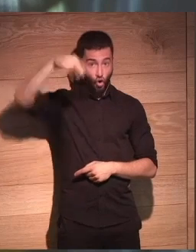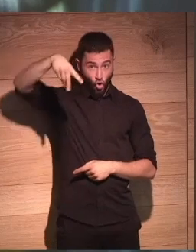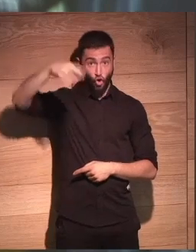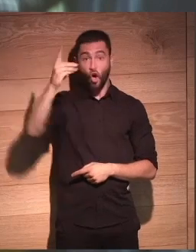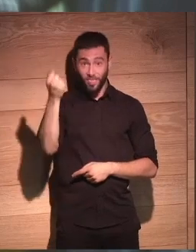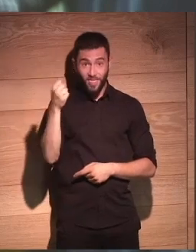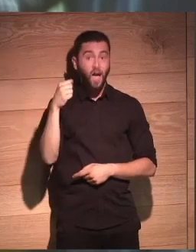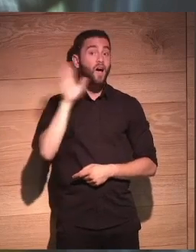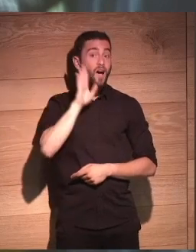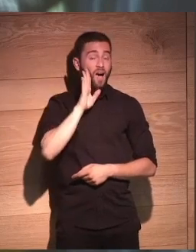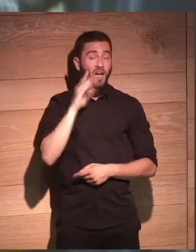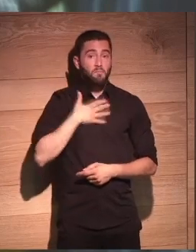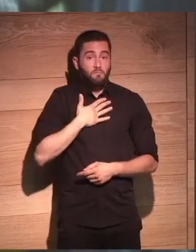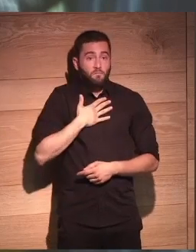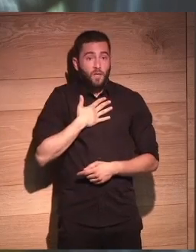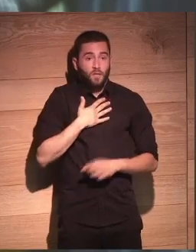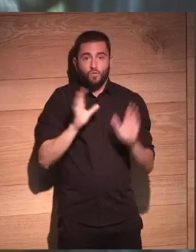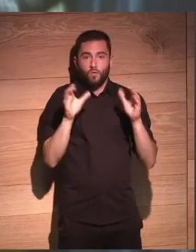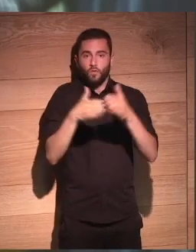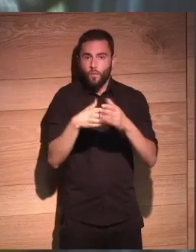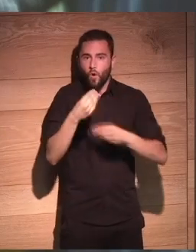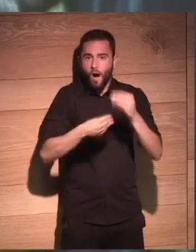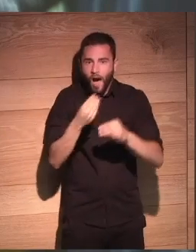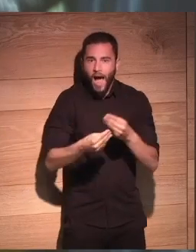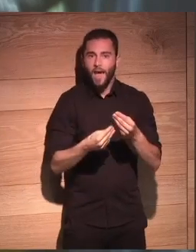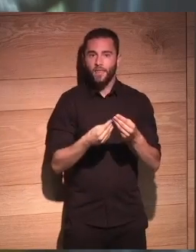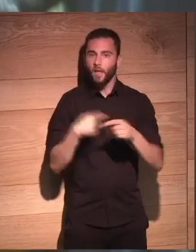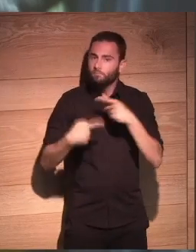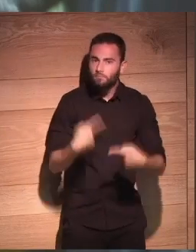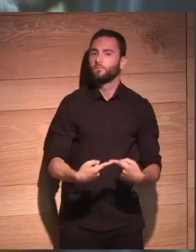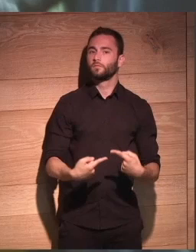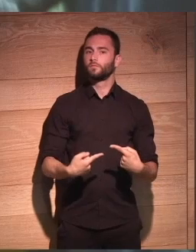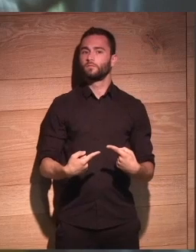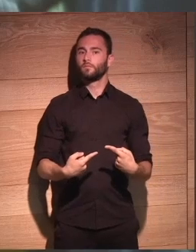para nosotros es un ritual colectivo, comunitario, cotidiano,